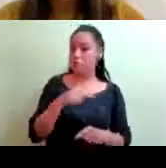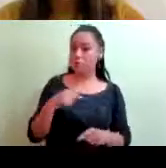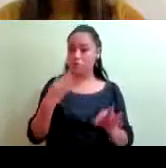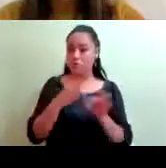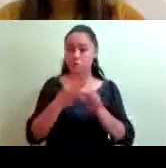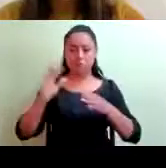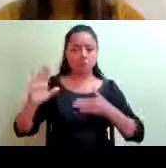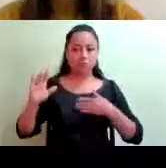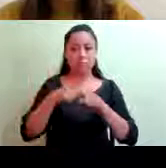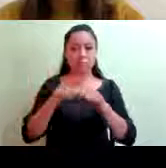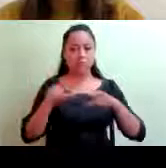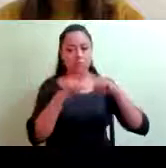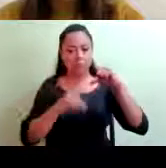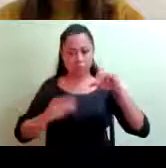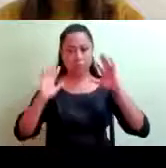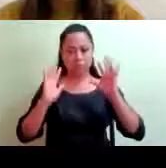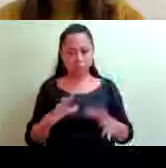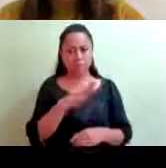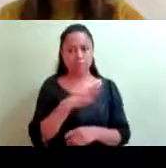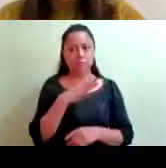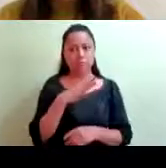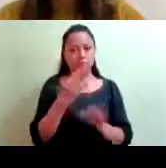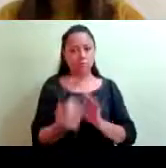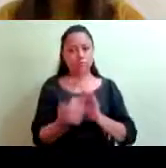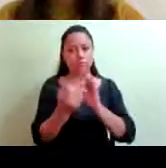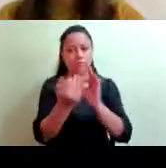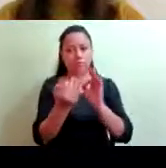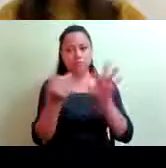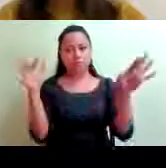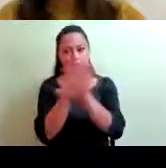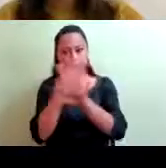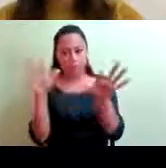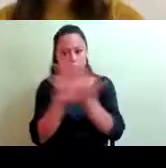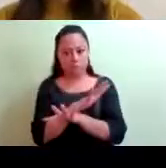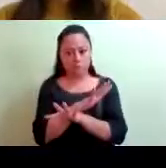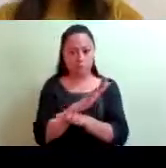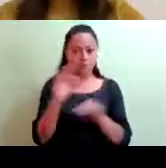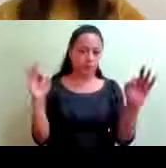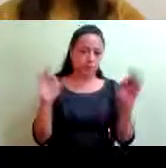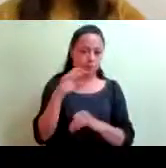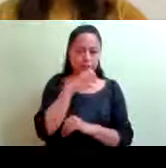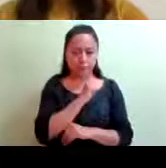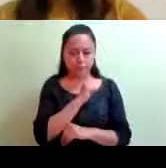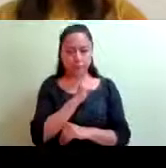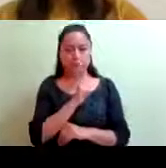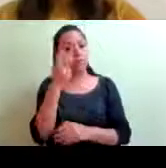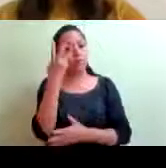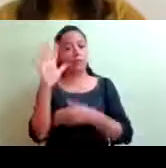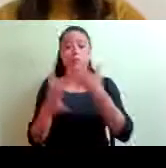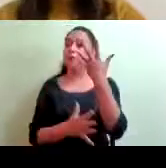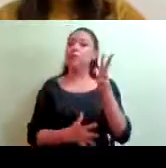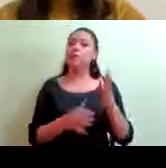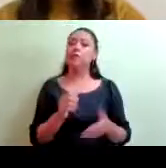compromisos nacionalmente determinados de cara al enfrentamiento al cambio climático, pues en todos los bosques permiten la absorción y fijación